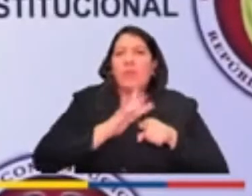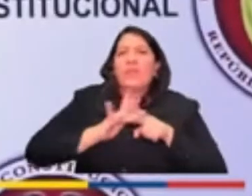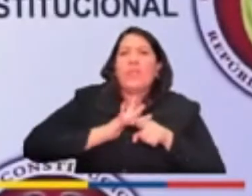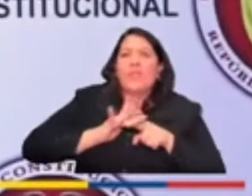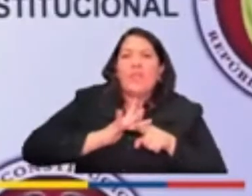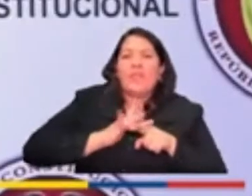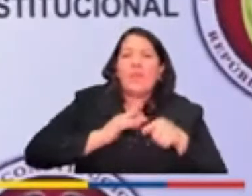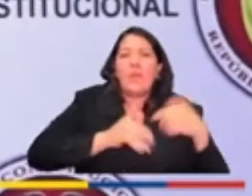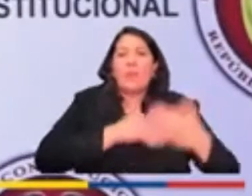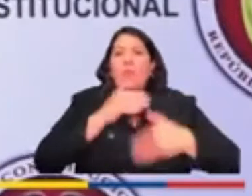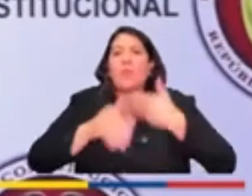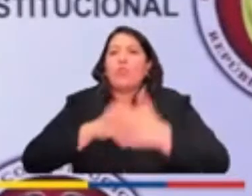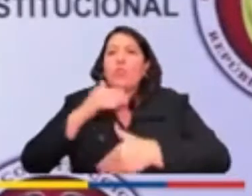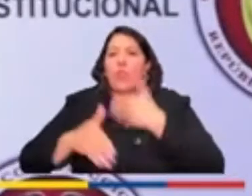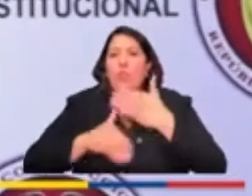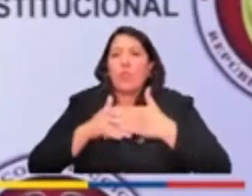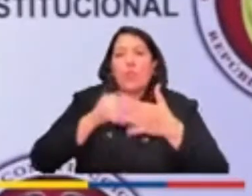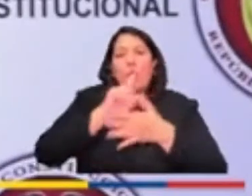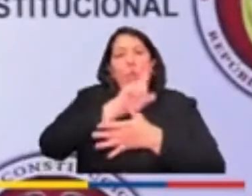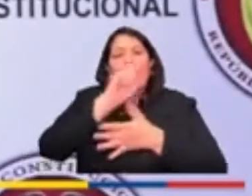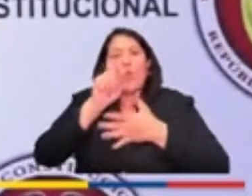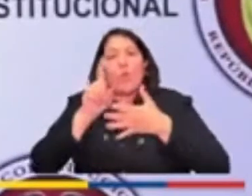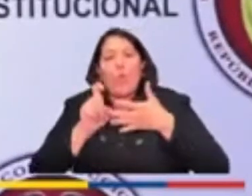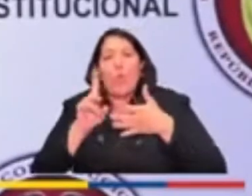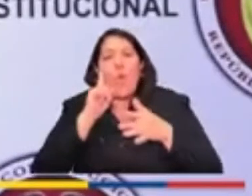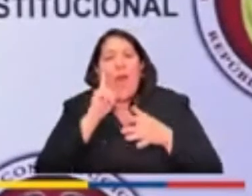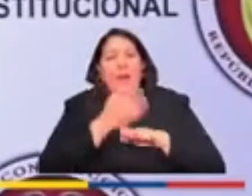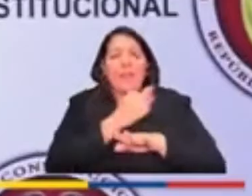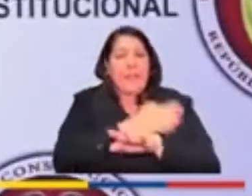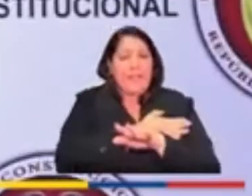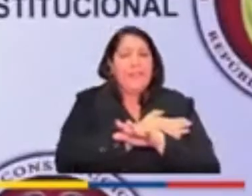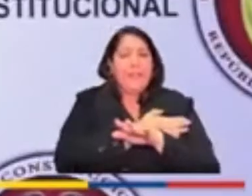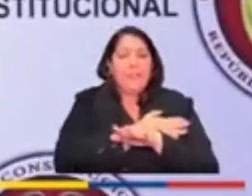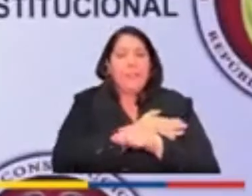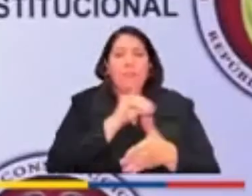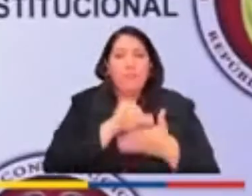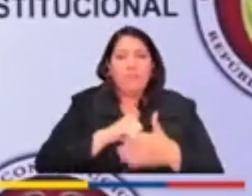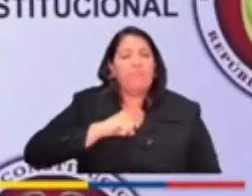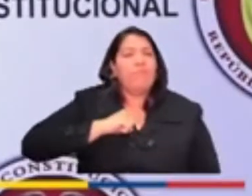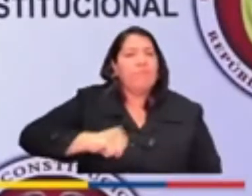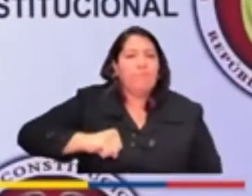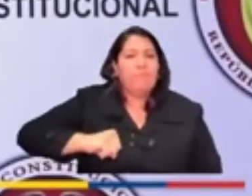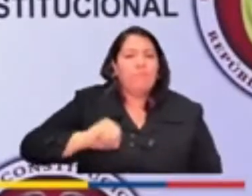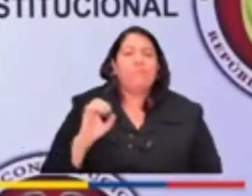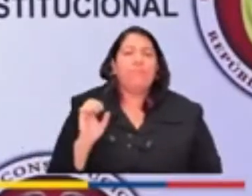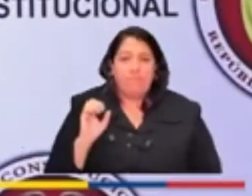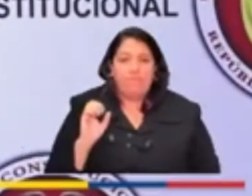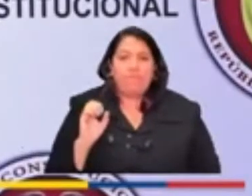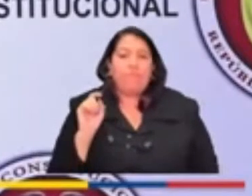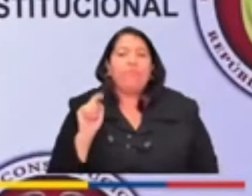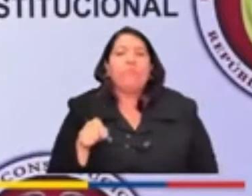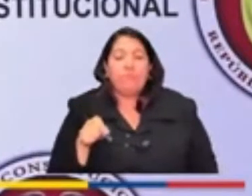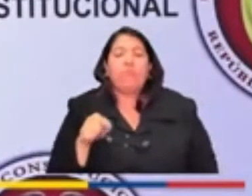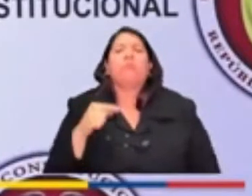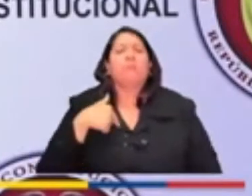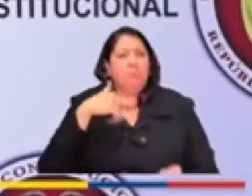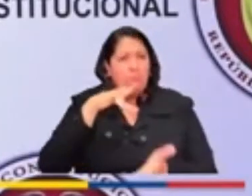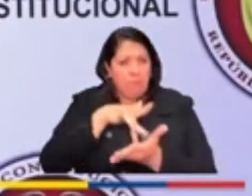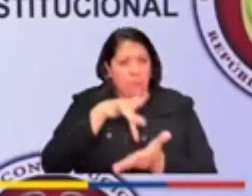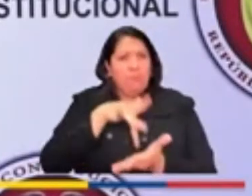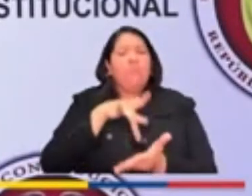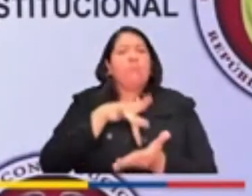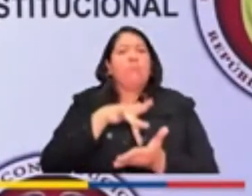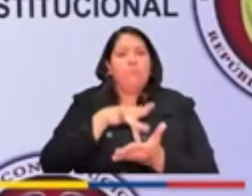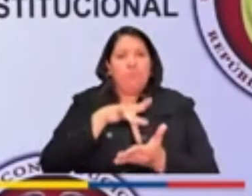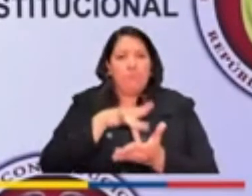de los procesos de consulta previa. De la importancia de este derecho para la pervivencia, estamos asistiendo a